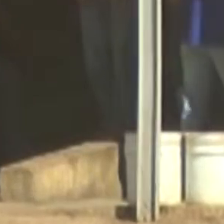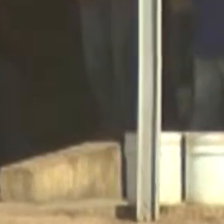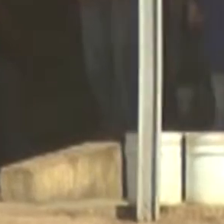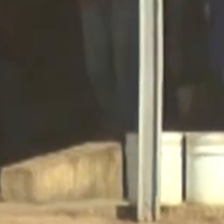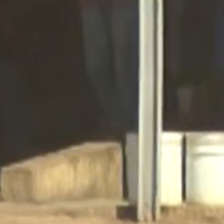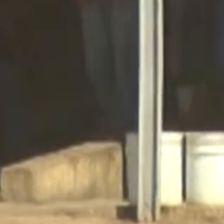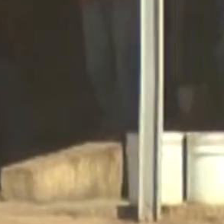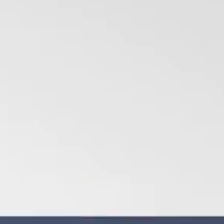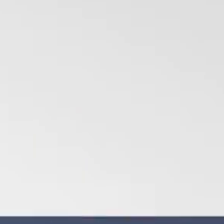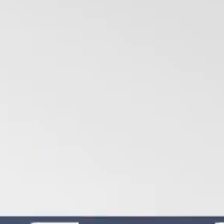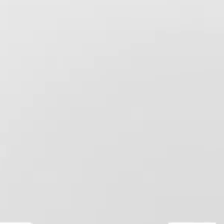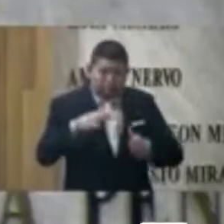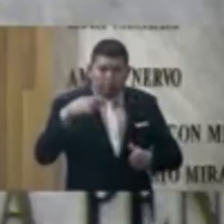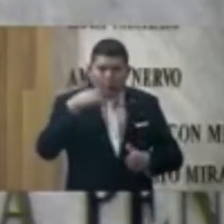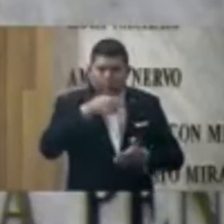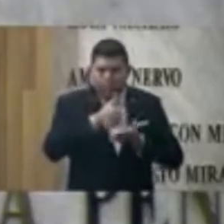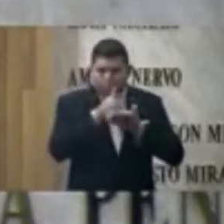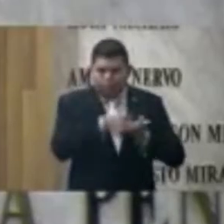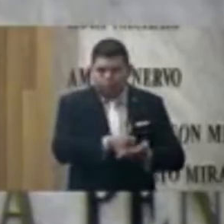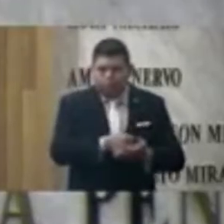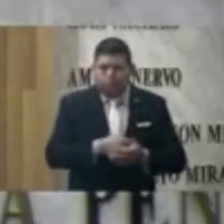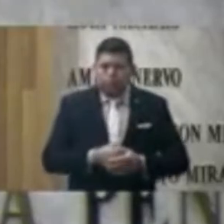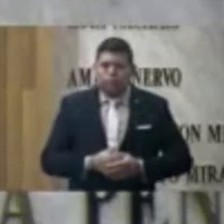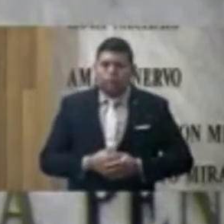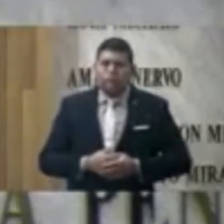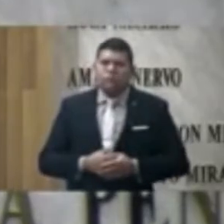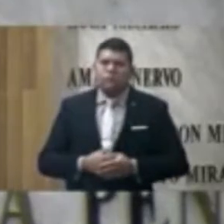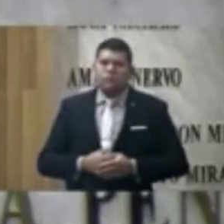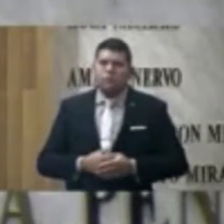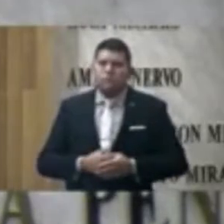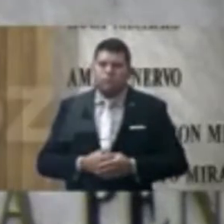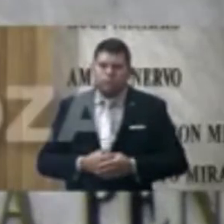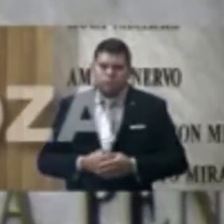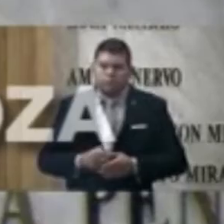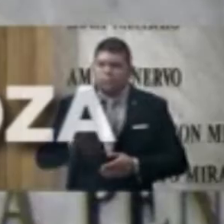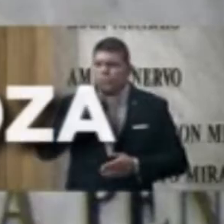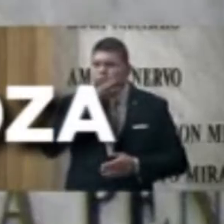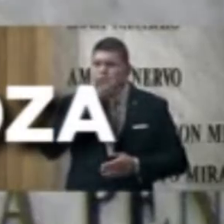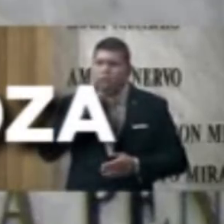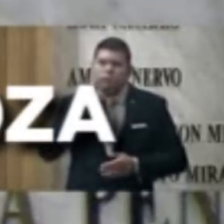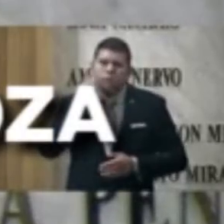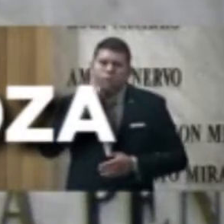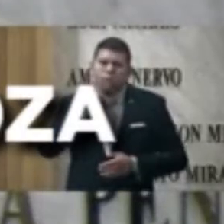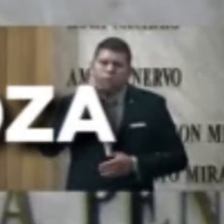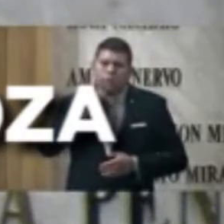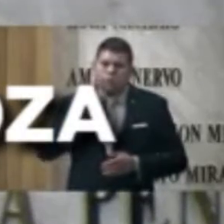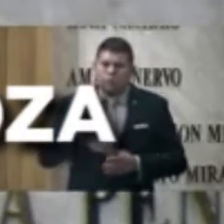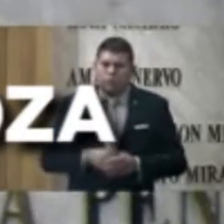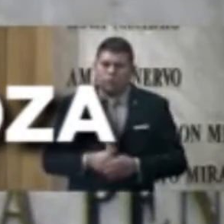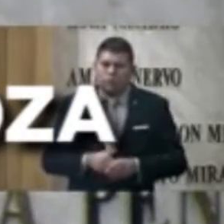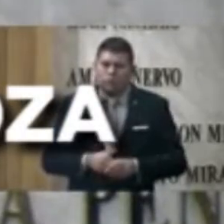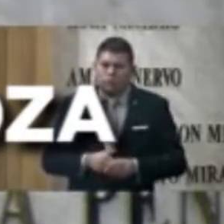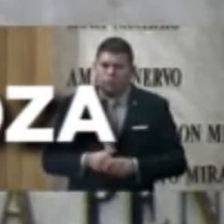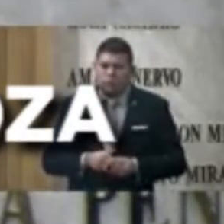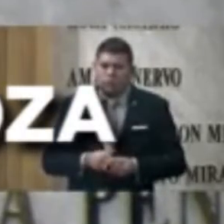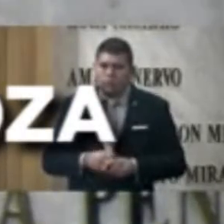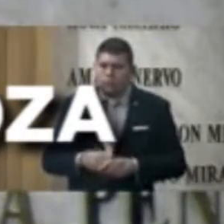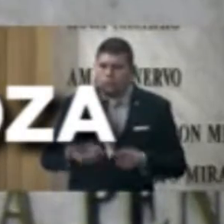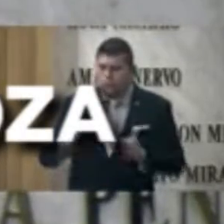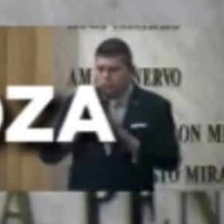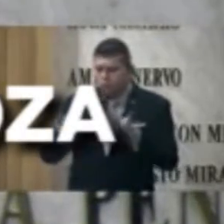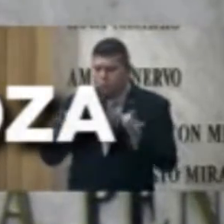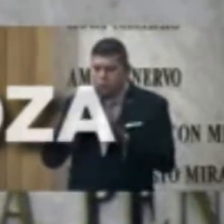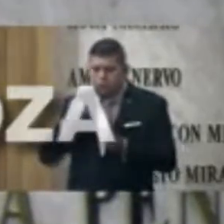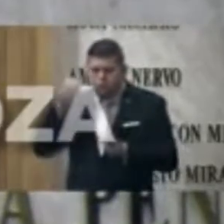legal. Me refiero a grupos como mujeres, personas pertenecientes a grupos